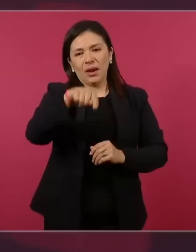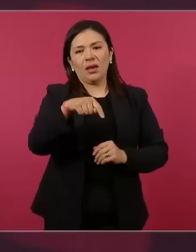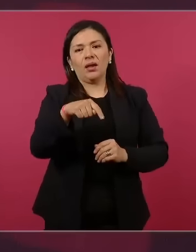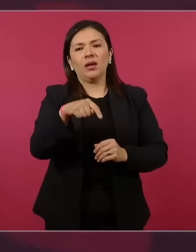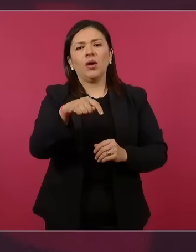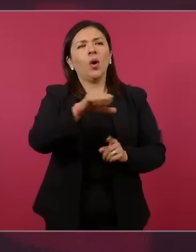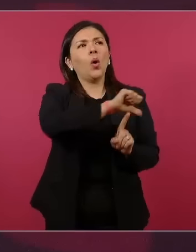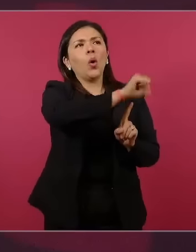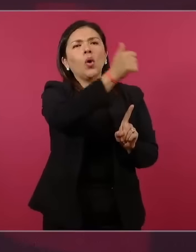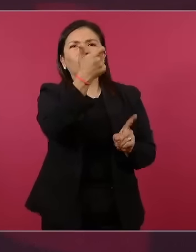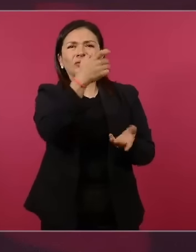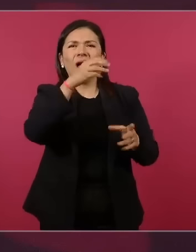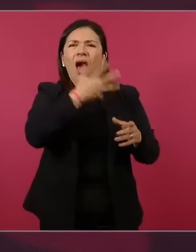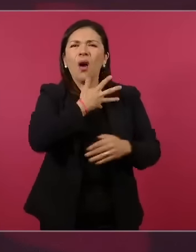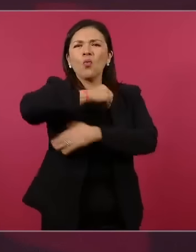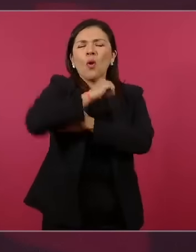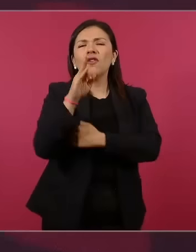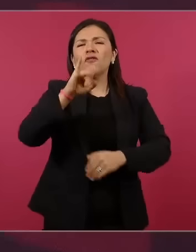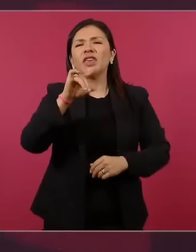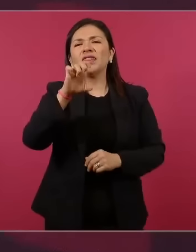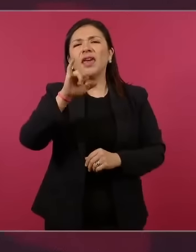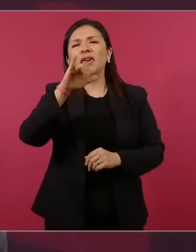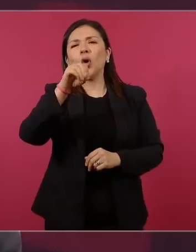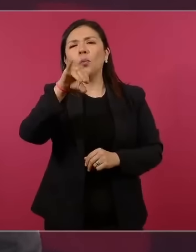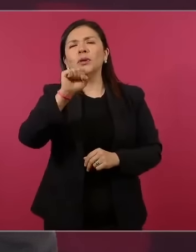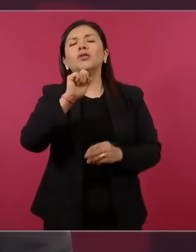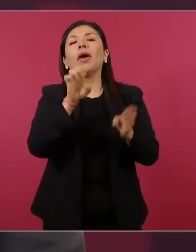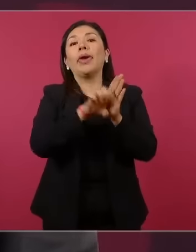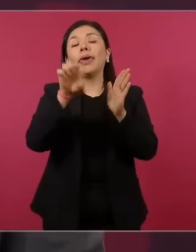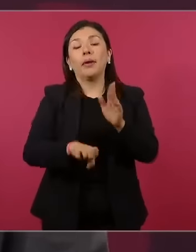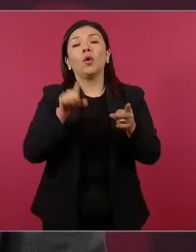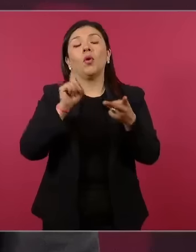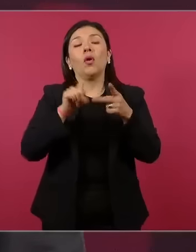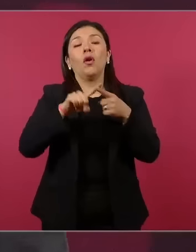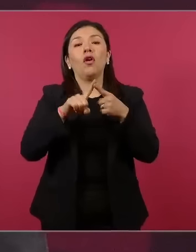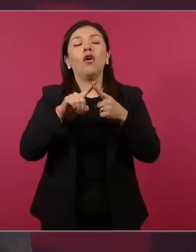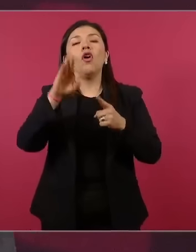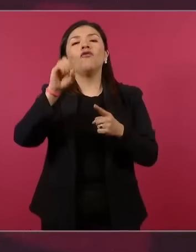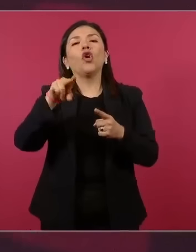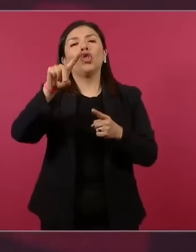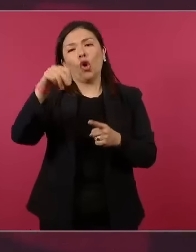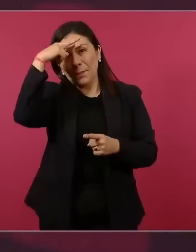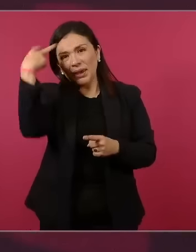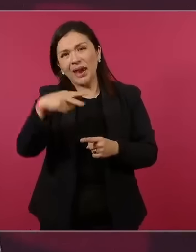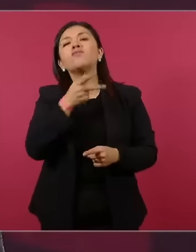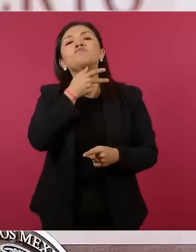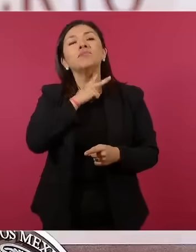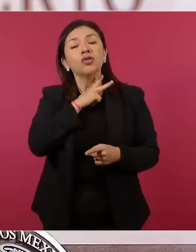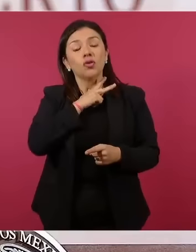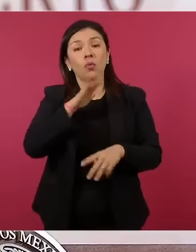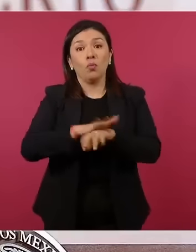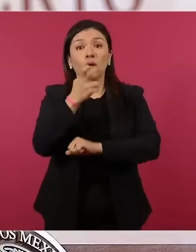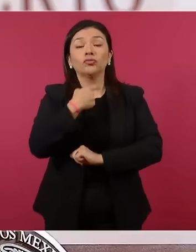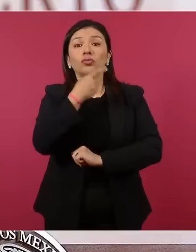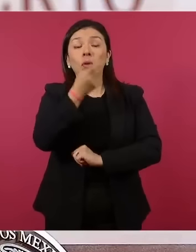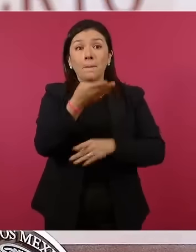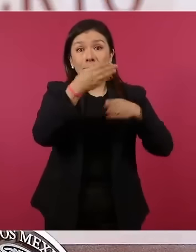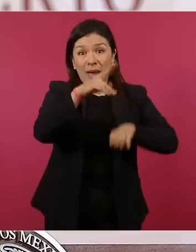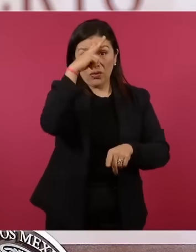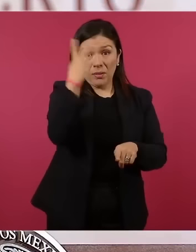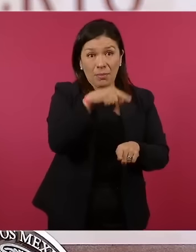de otros fideicomisos como el Fondo Mexicano del Petróleo. Entonces, lo que les quiero decir con esto es que el Banco de México cuenta con